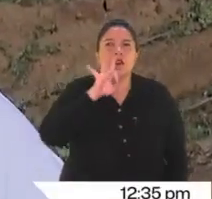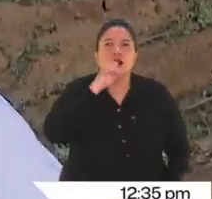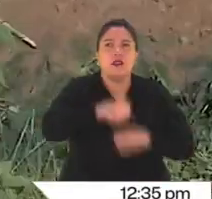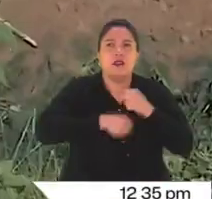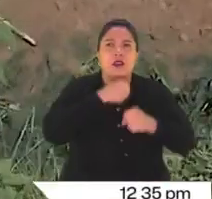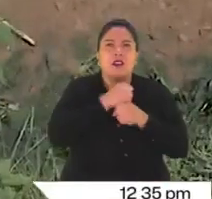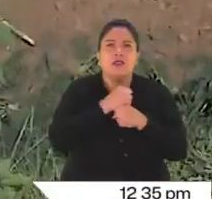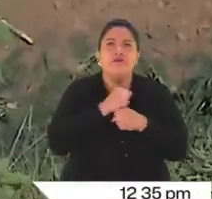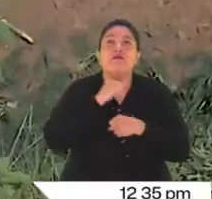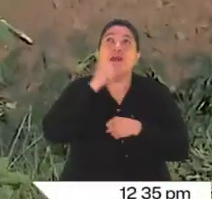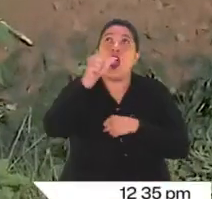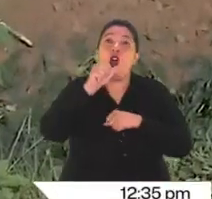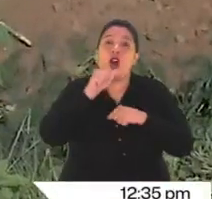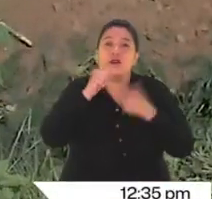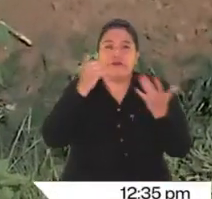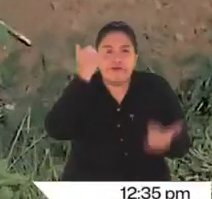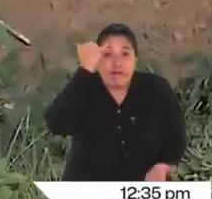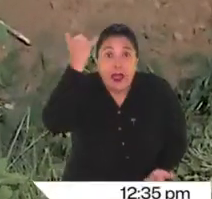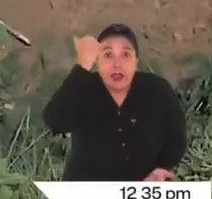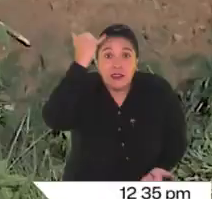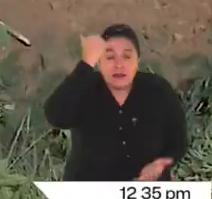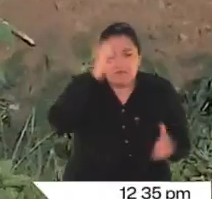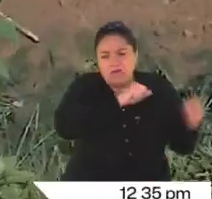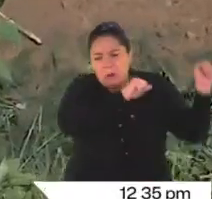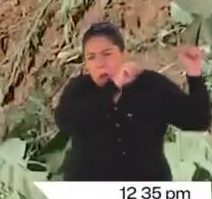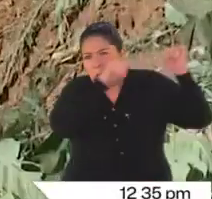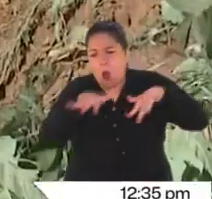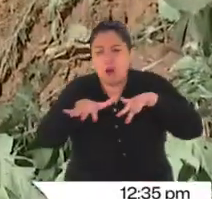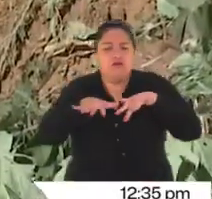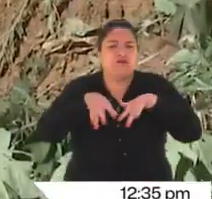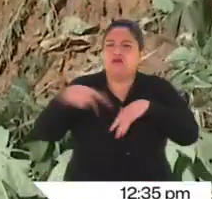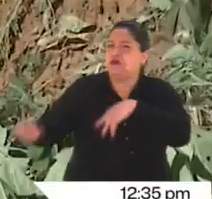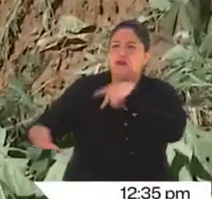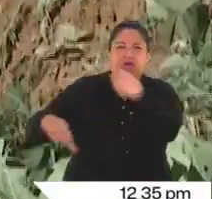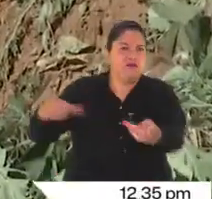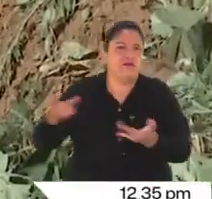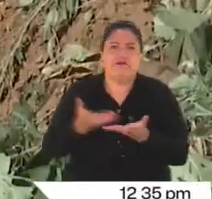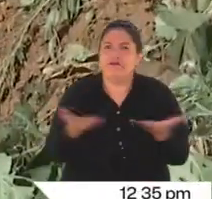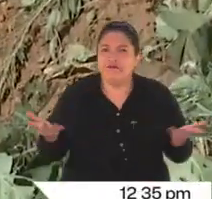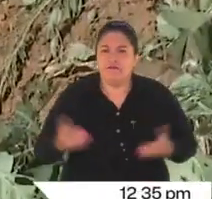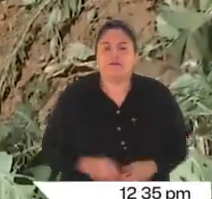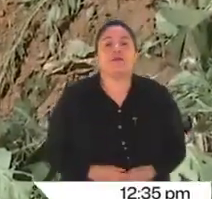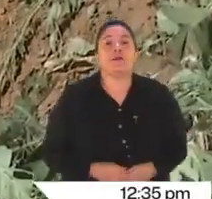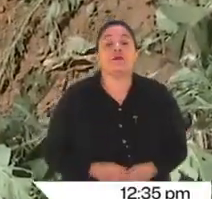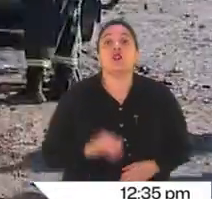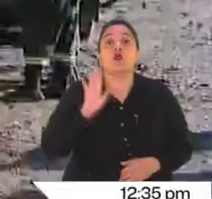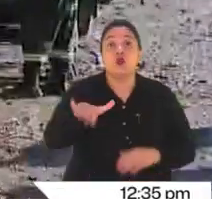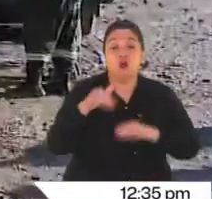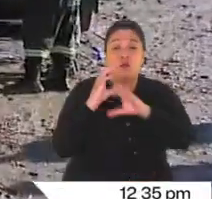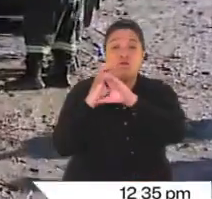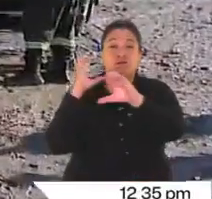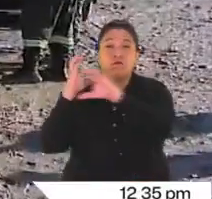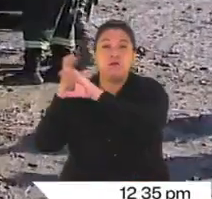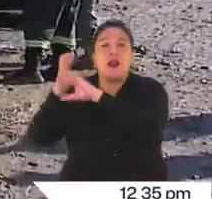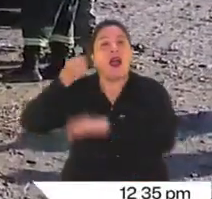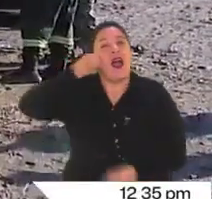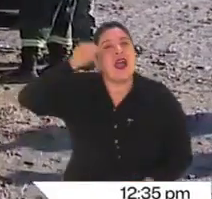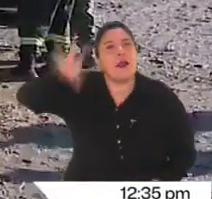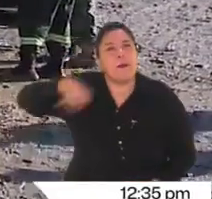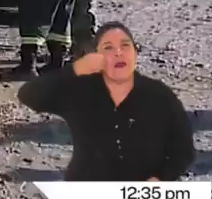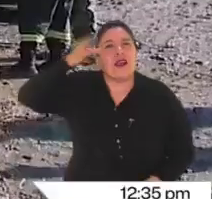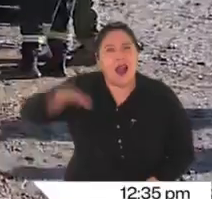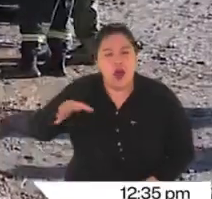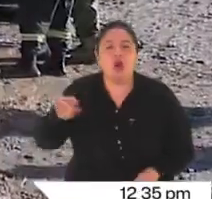dónde cayeron. Las labores de rescate no se han detenido. 13 unidades de bomberos del municipio de Envigado y Sabaneta,